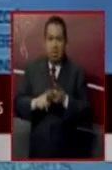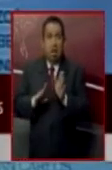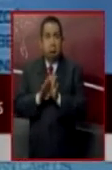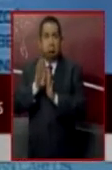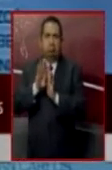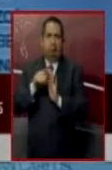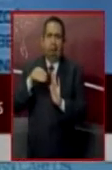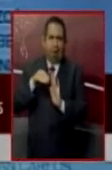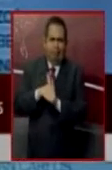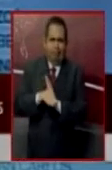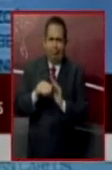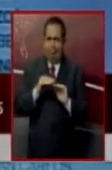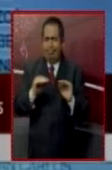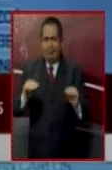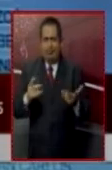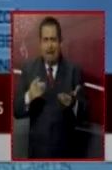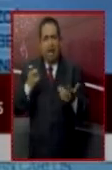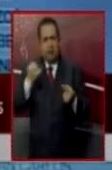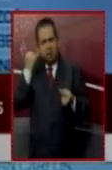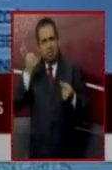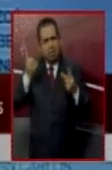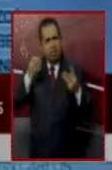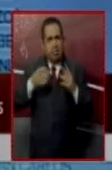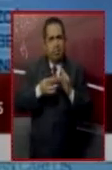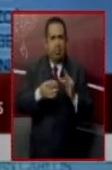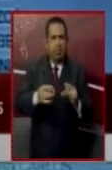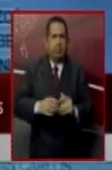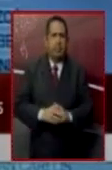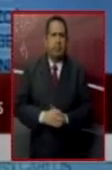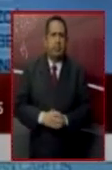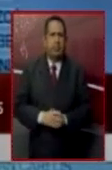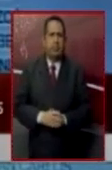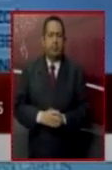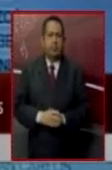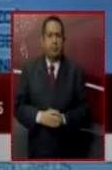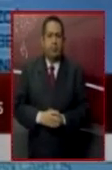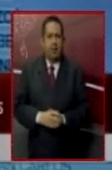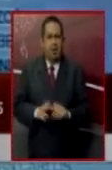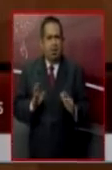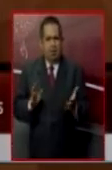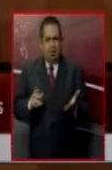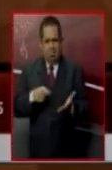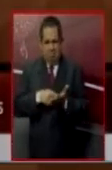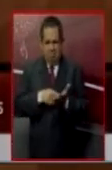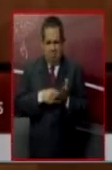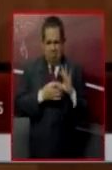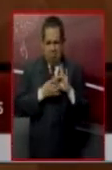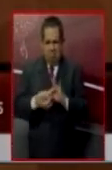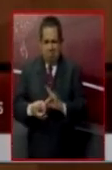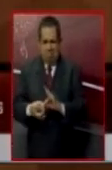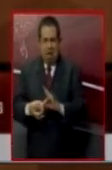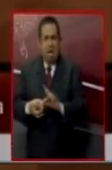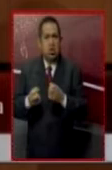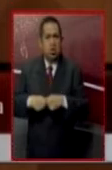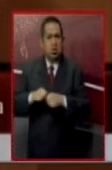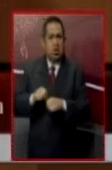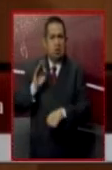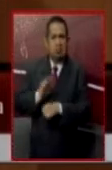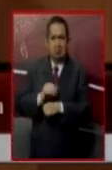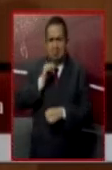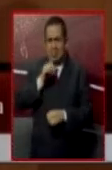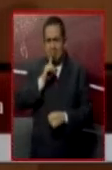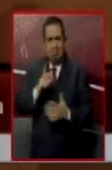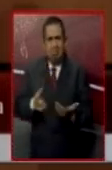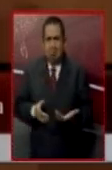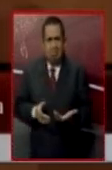Esos fueron los argumentos que se presentaron en el debate. No está ligada a lo que demanda la sociedad,